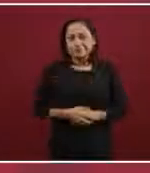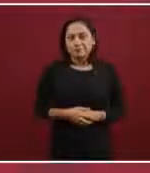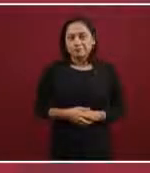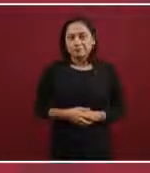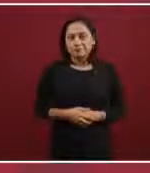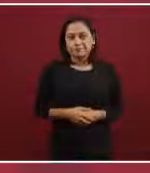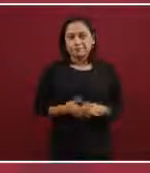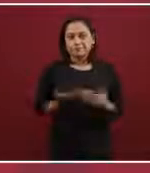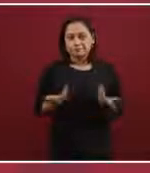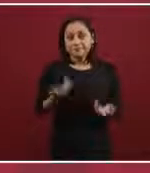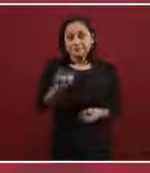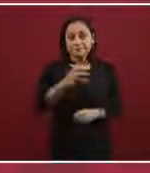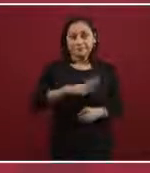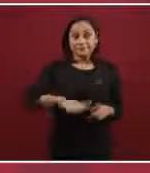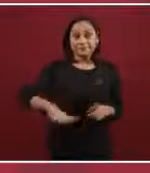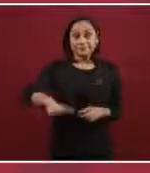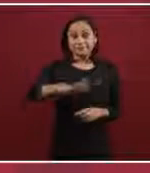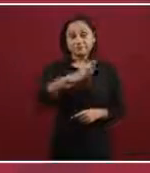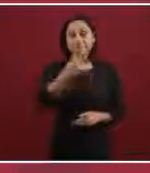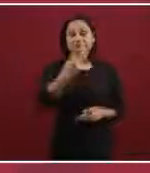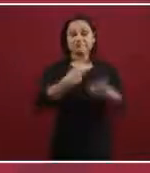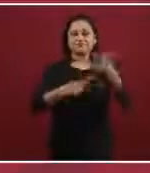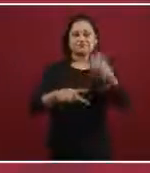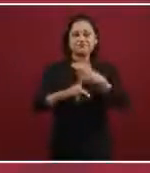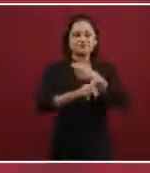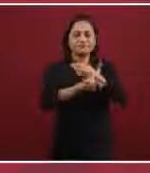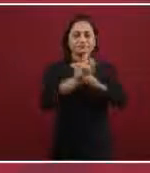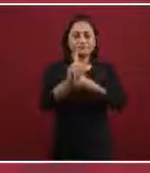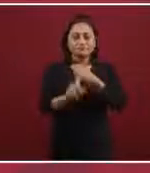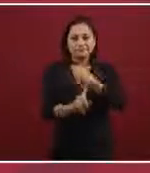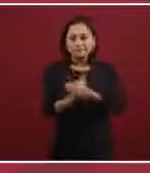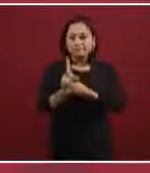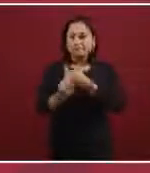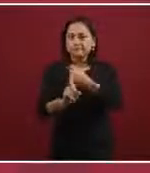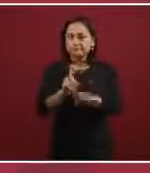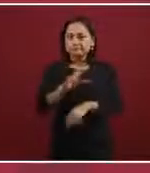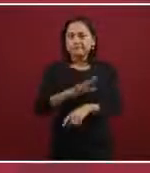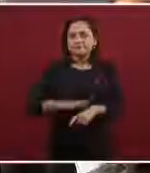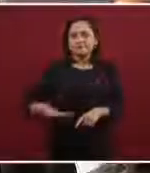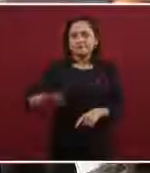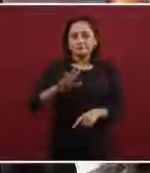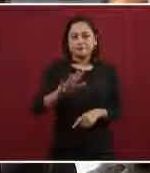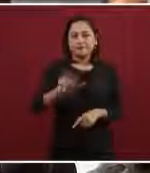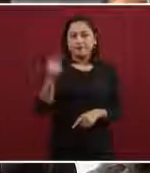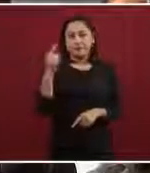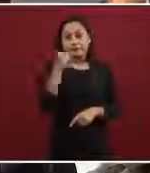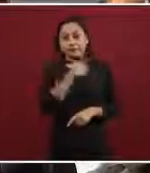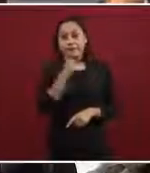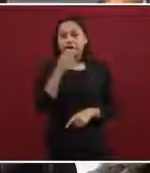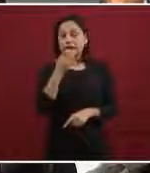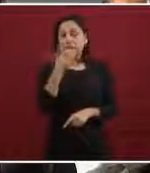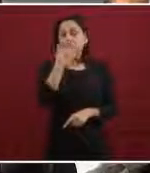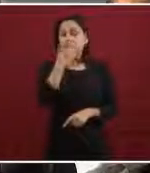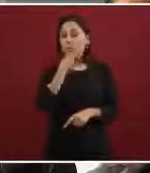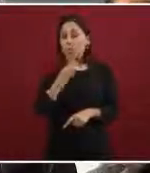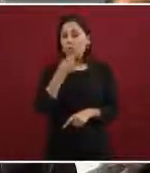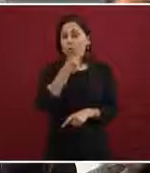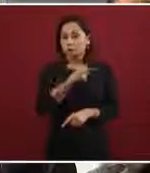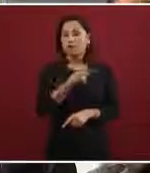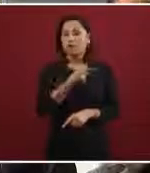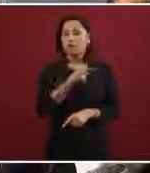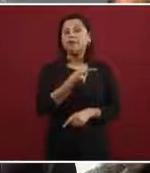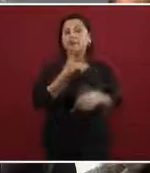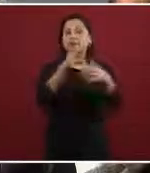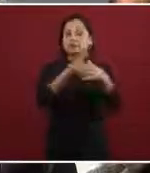y eso es lo que él y expone y lo